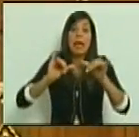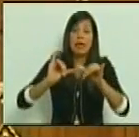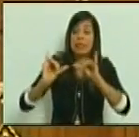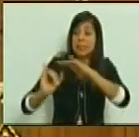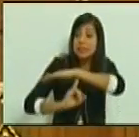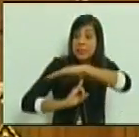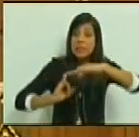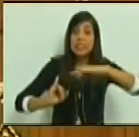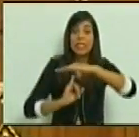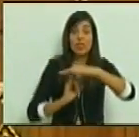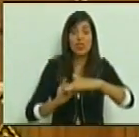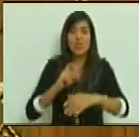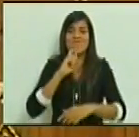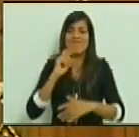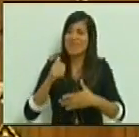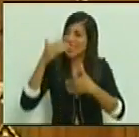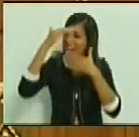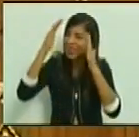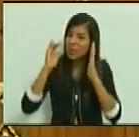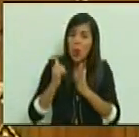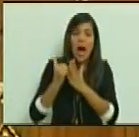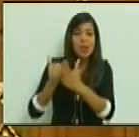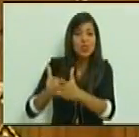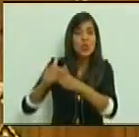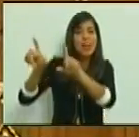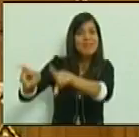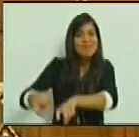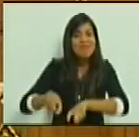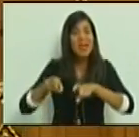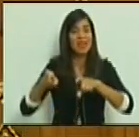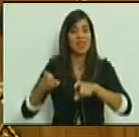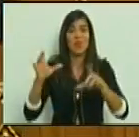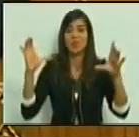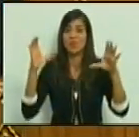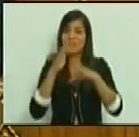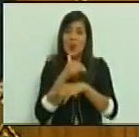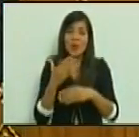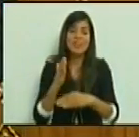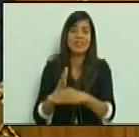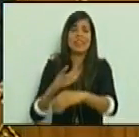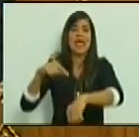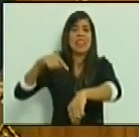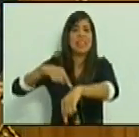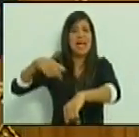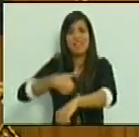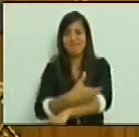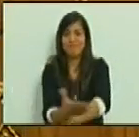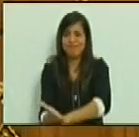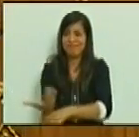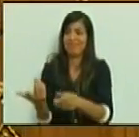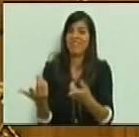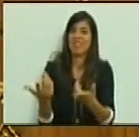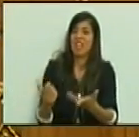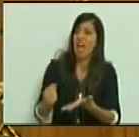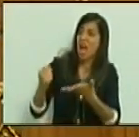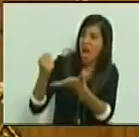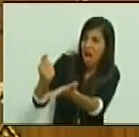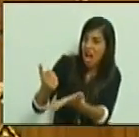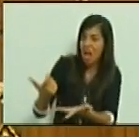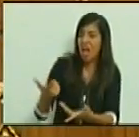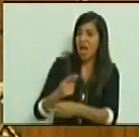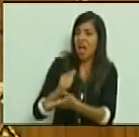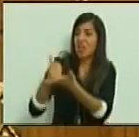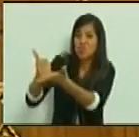nos permiten atender de manera adecuada. Por eso llega el insumo tarde, por eso a veces no llega porque no se